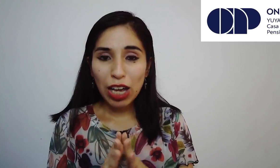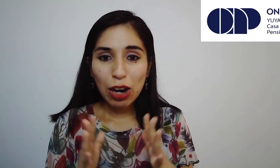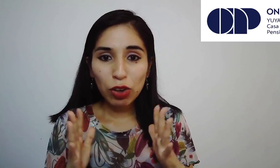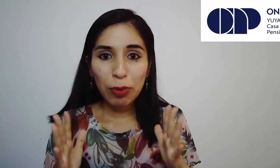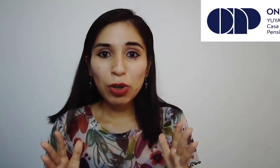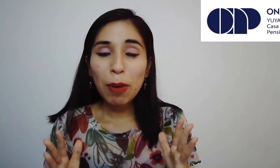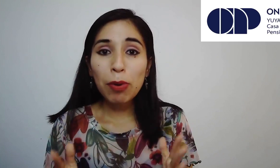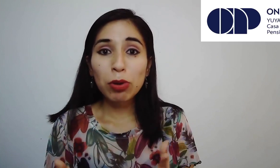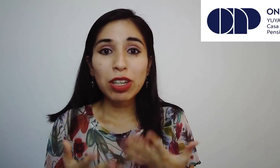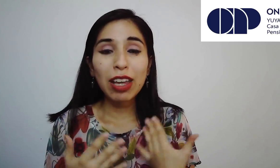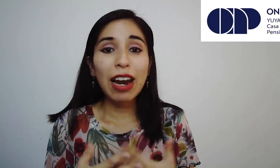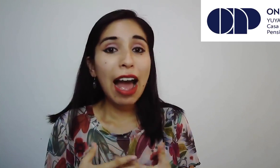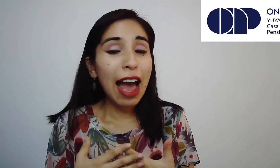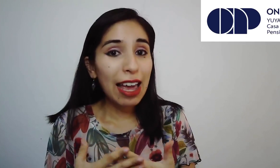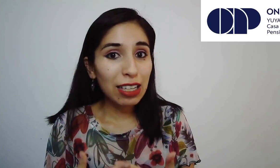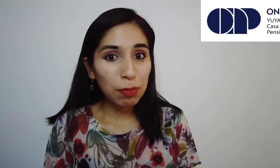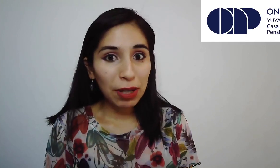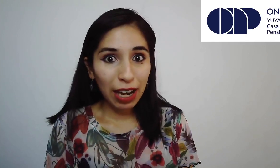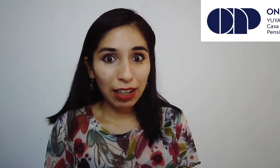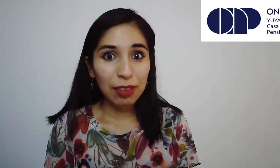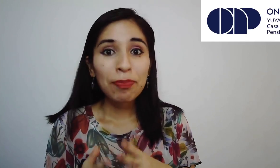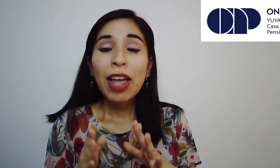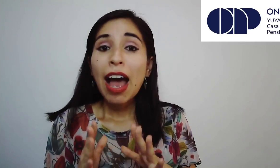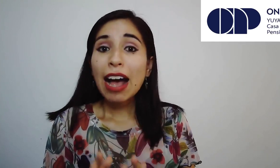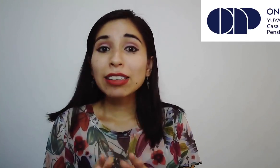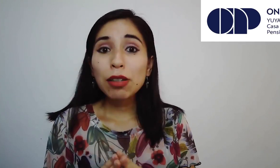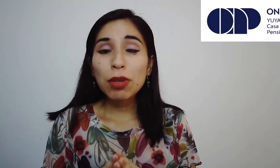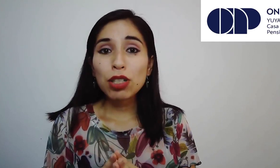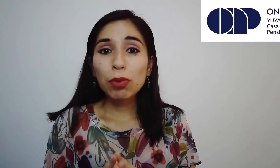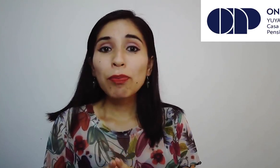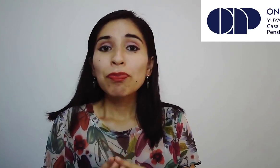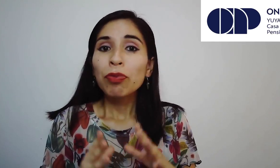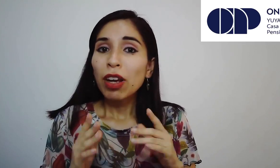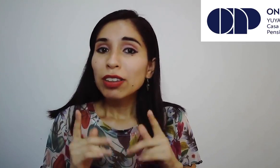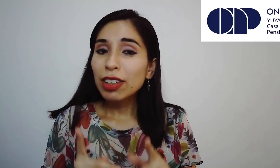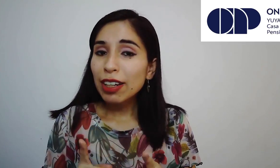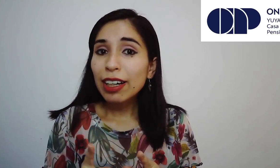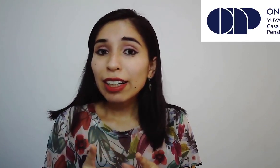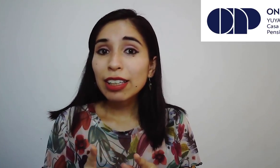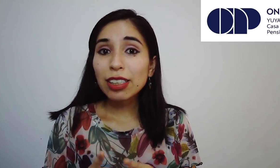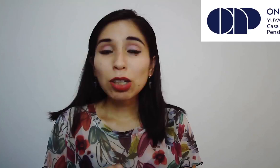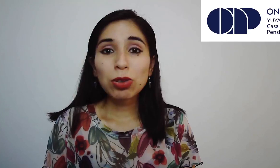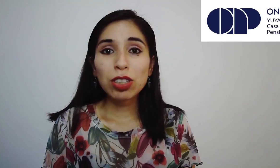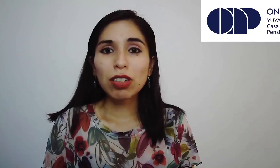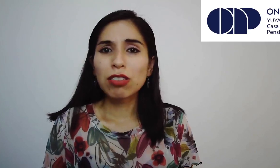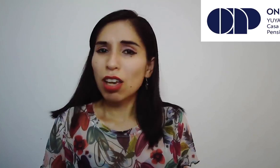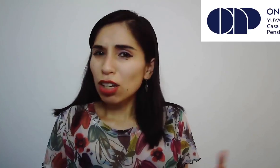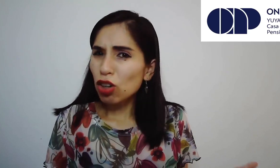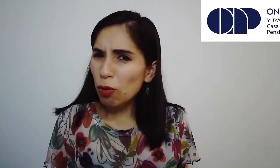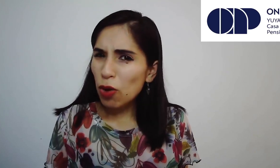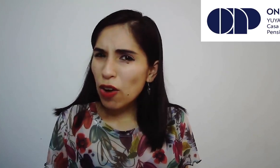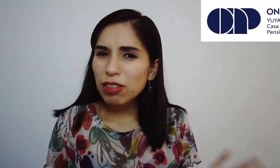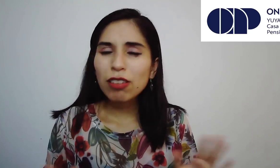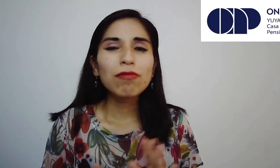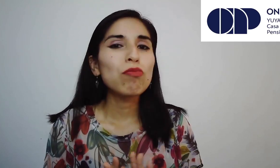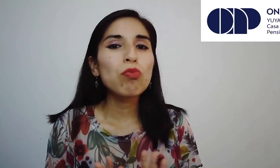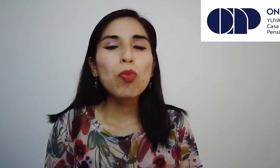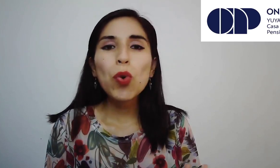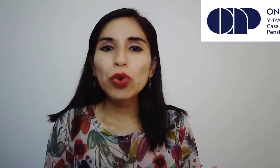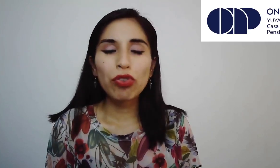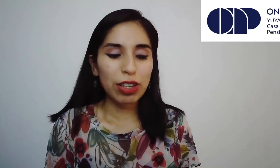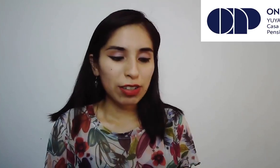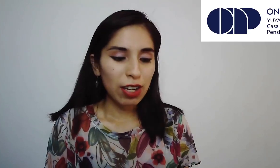a lo que voy a proceder a explicar asimismo tienen que registrar su asistencia y como lo hace